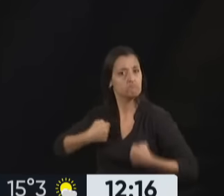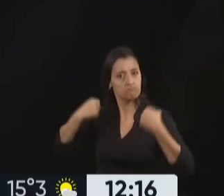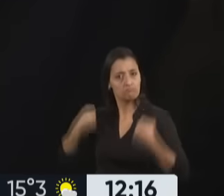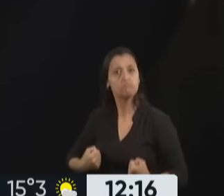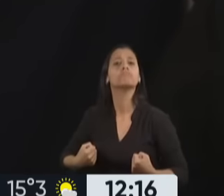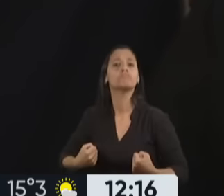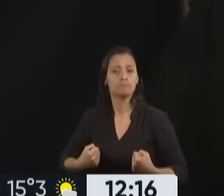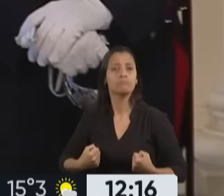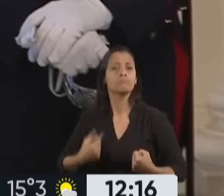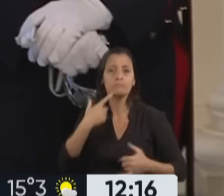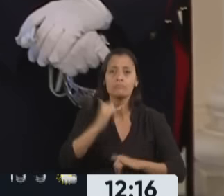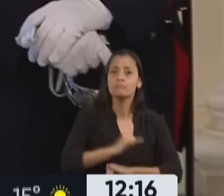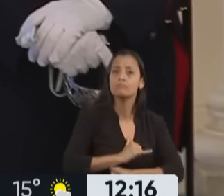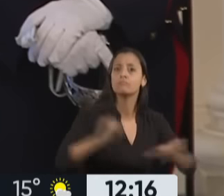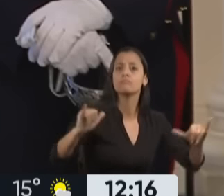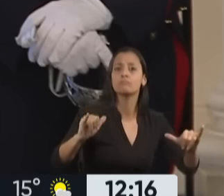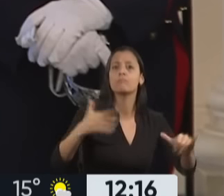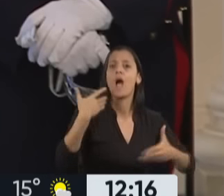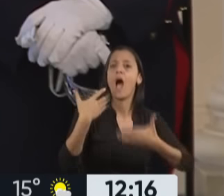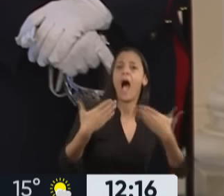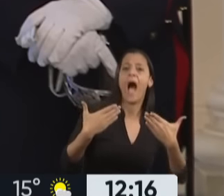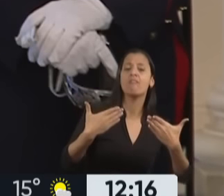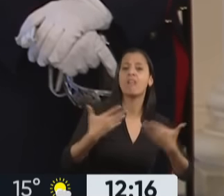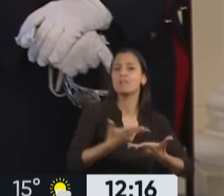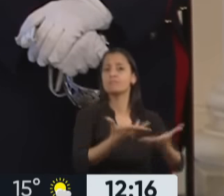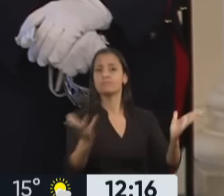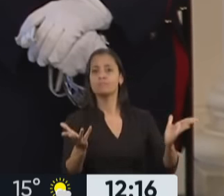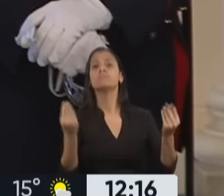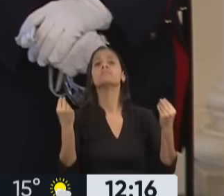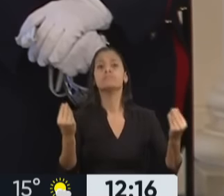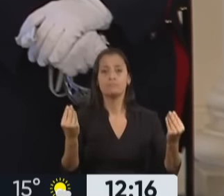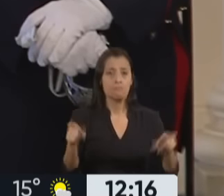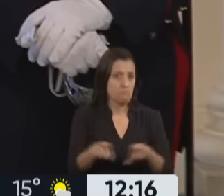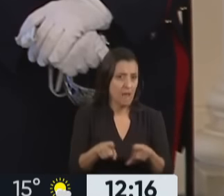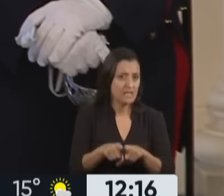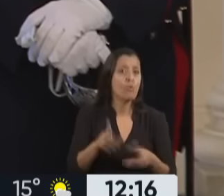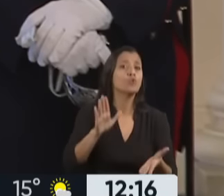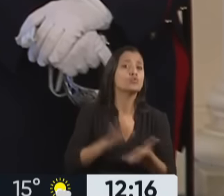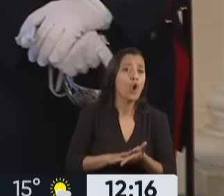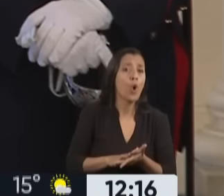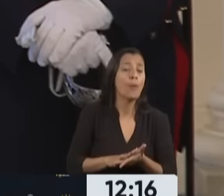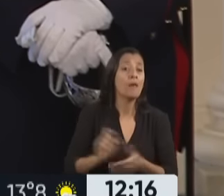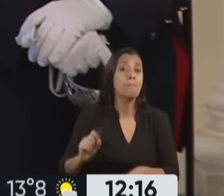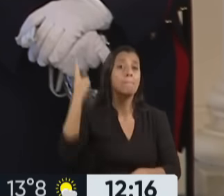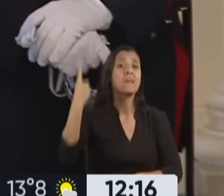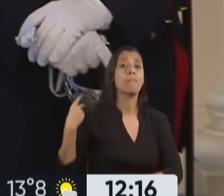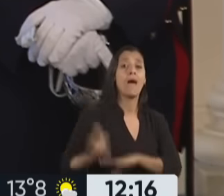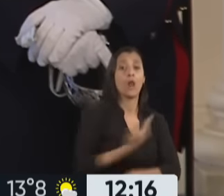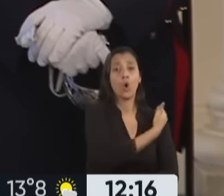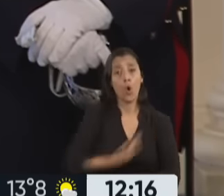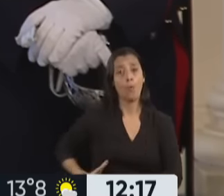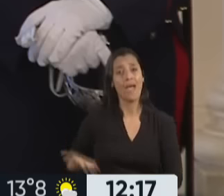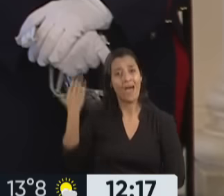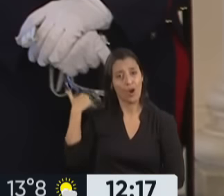de resaltar y hablar lo que en realidad había sido el primer gobierno del presidente